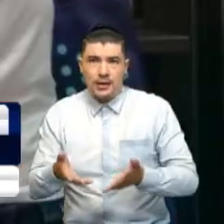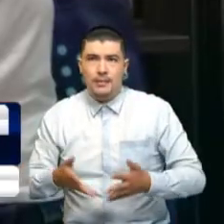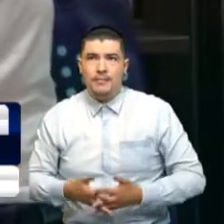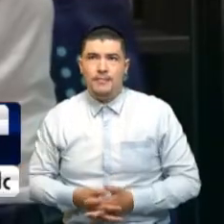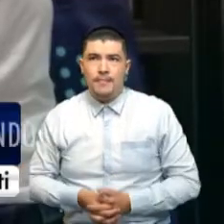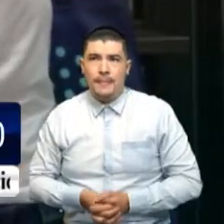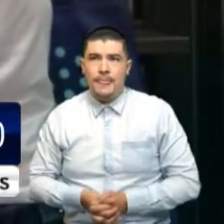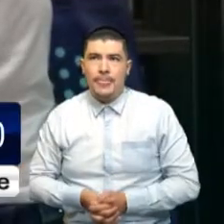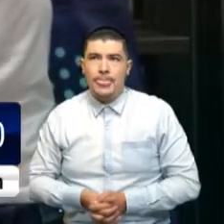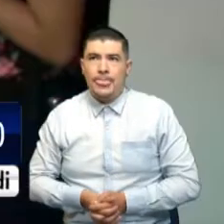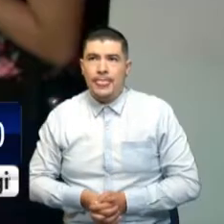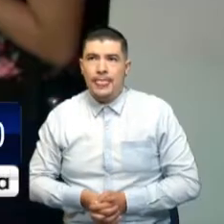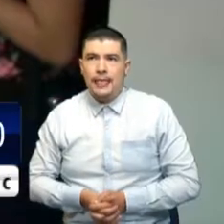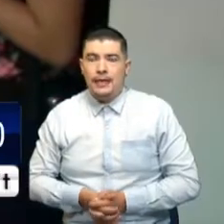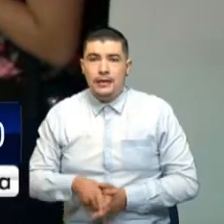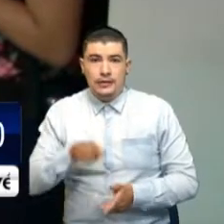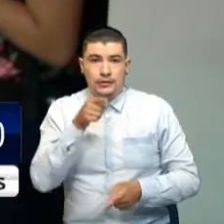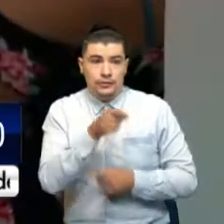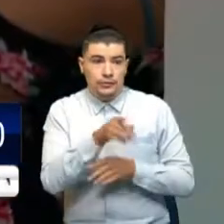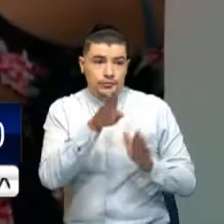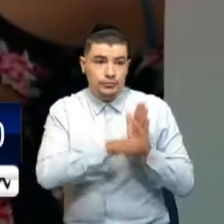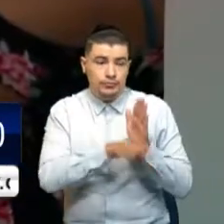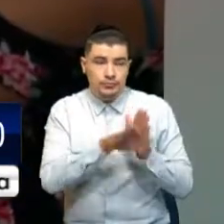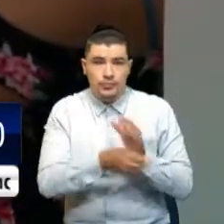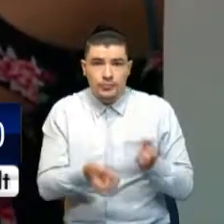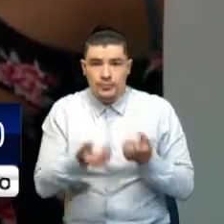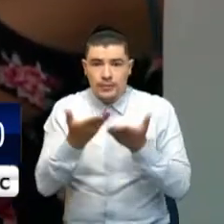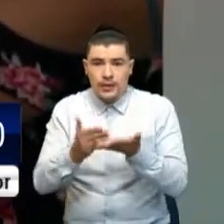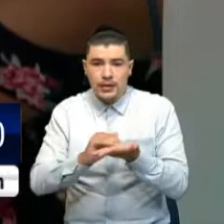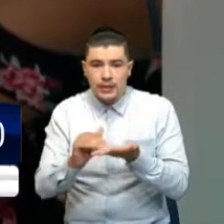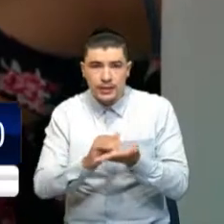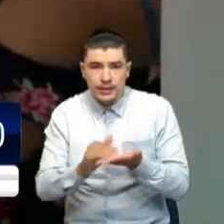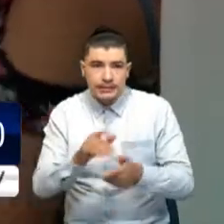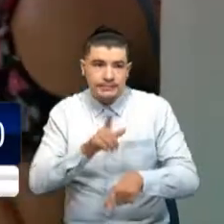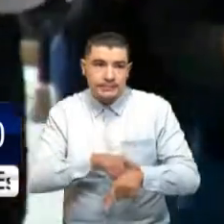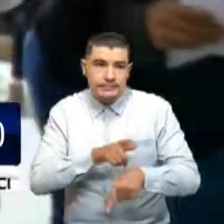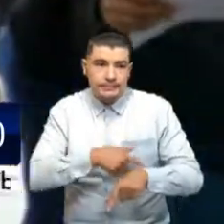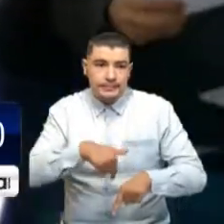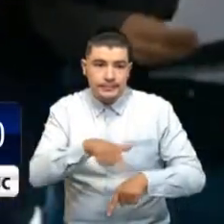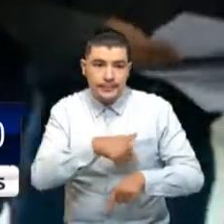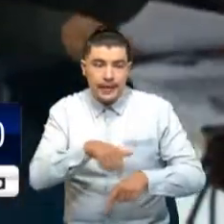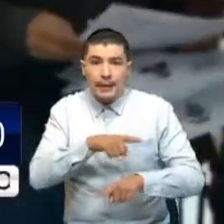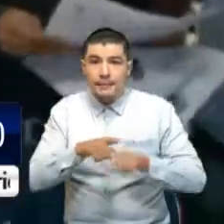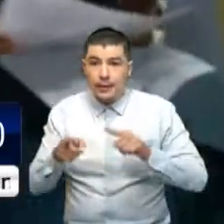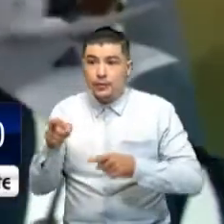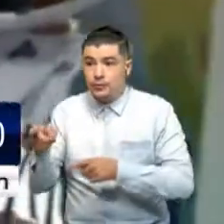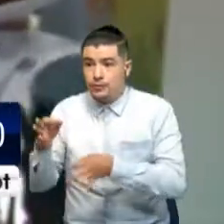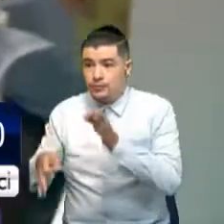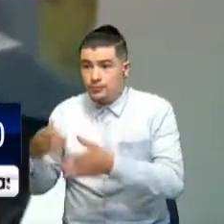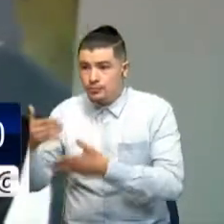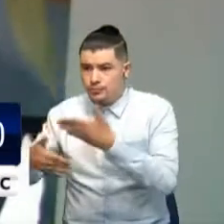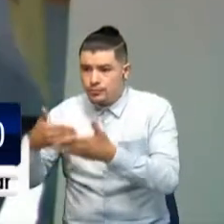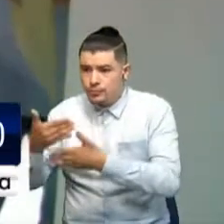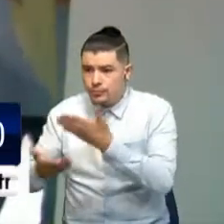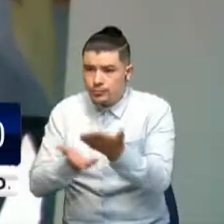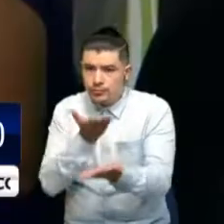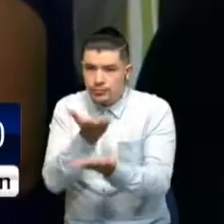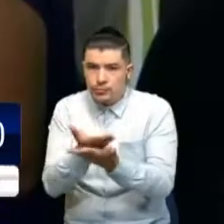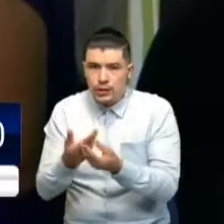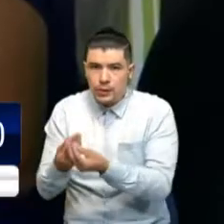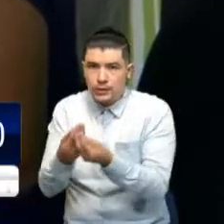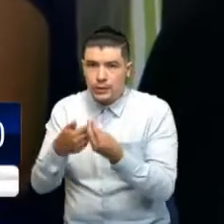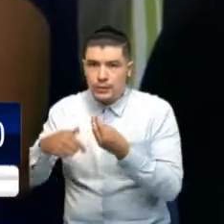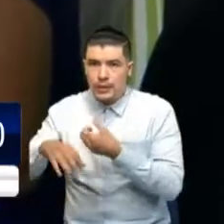impuestos. Estos descuentos serían una solución temporal mientras que se siguen surtiendo los trámites que se han planteado por parte del Consejo